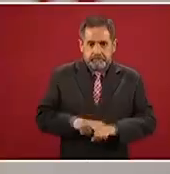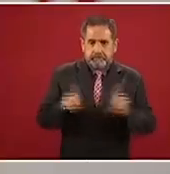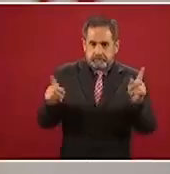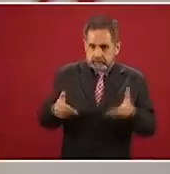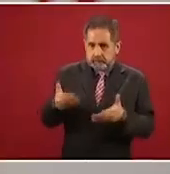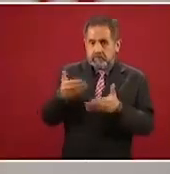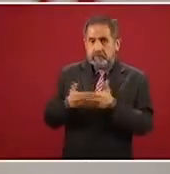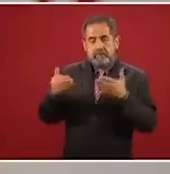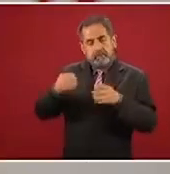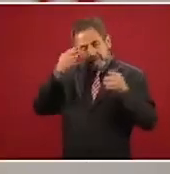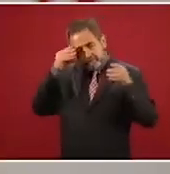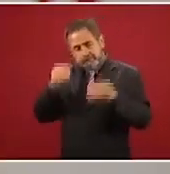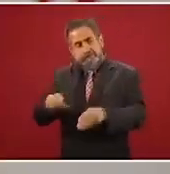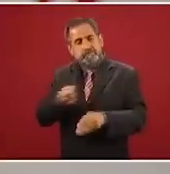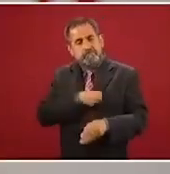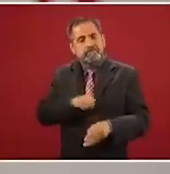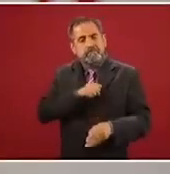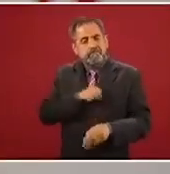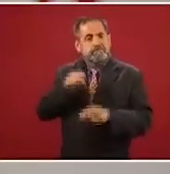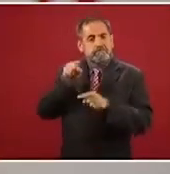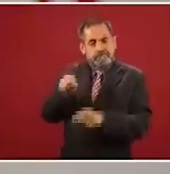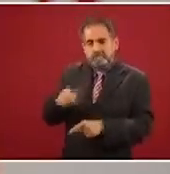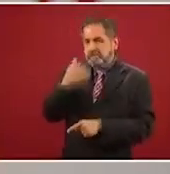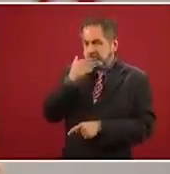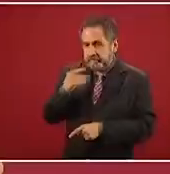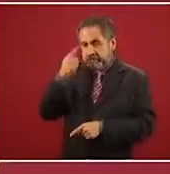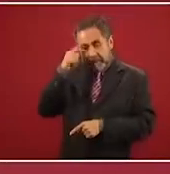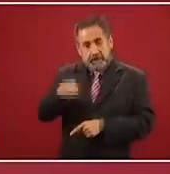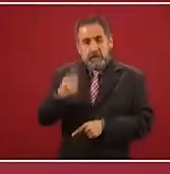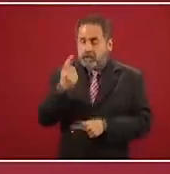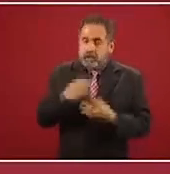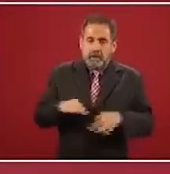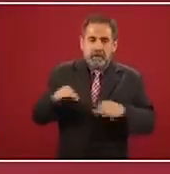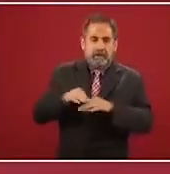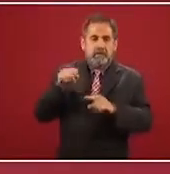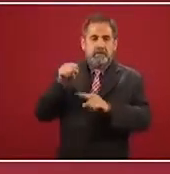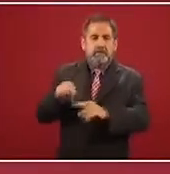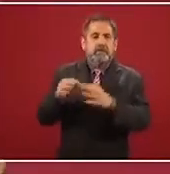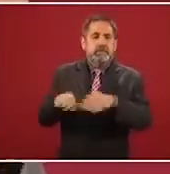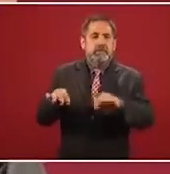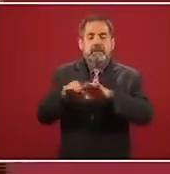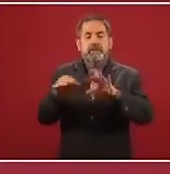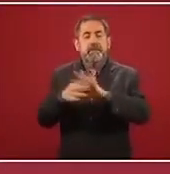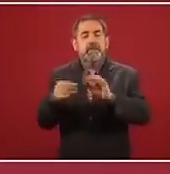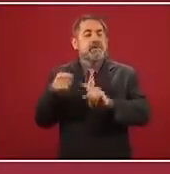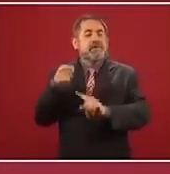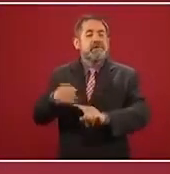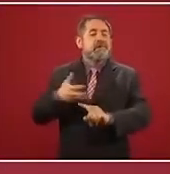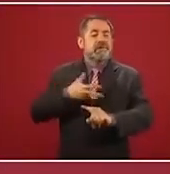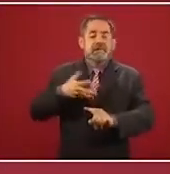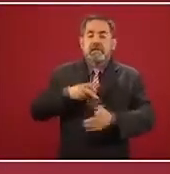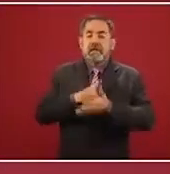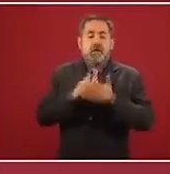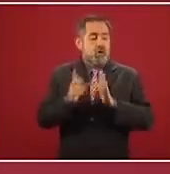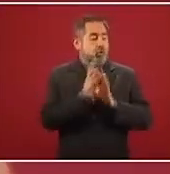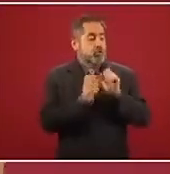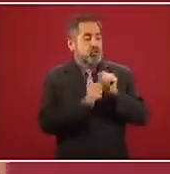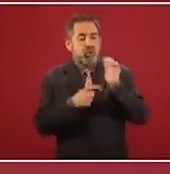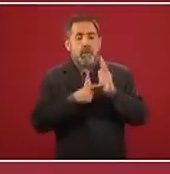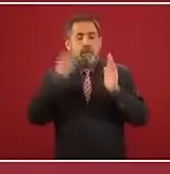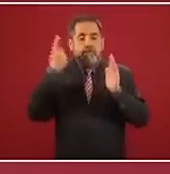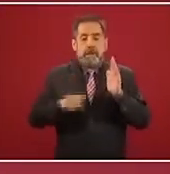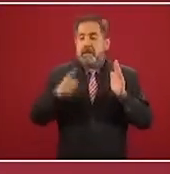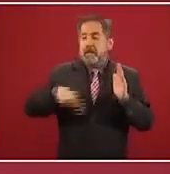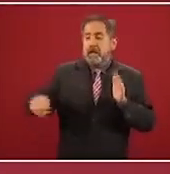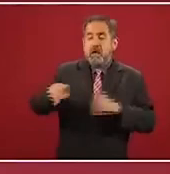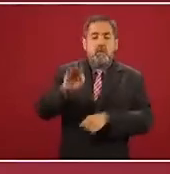en salud para el bienestar y estamos pensando en que la prioridad indiscutible es el derecho constitucional y humano de